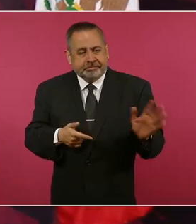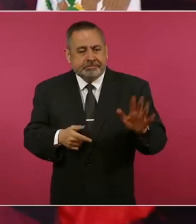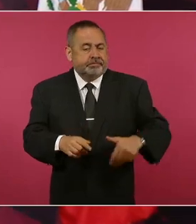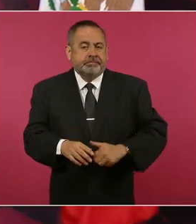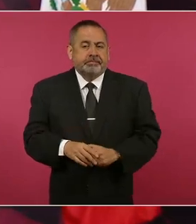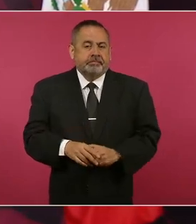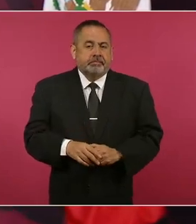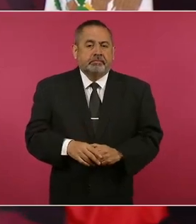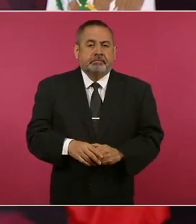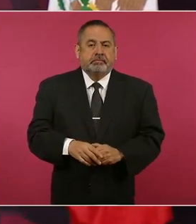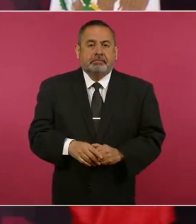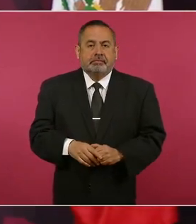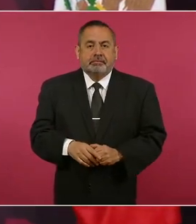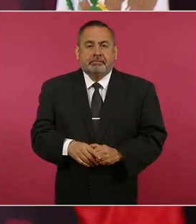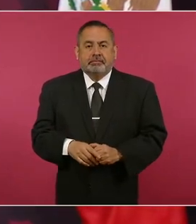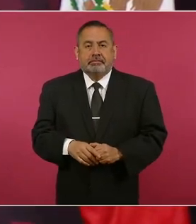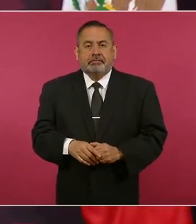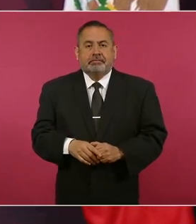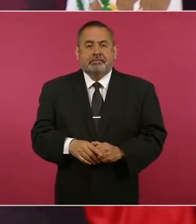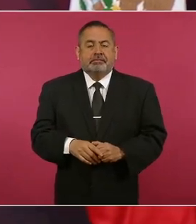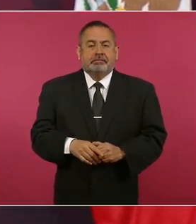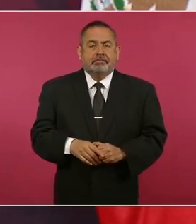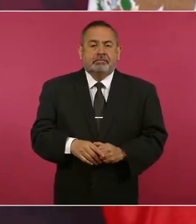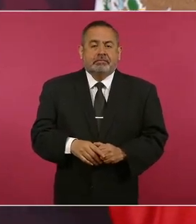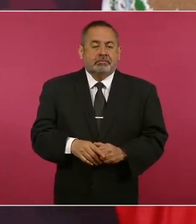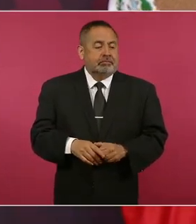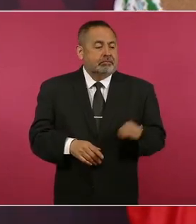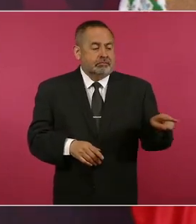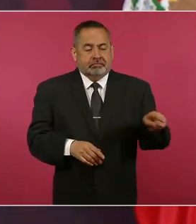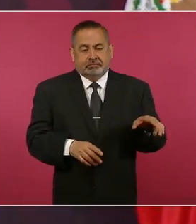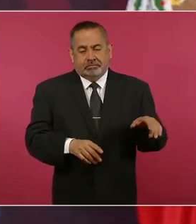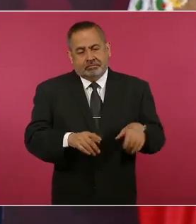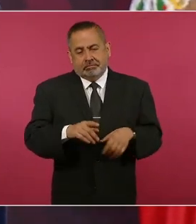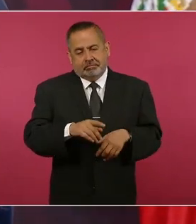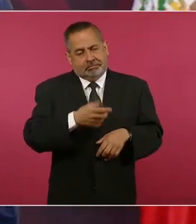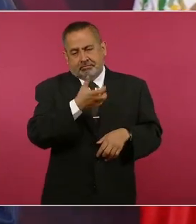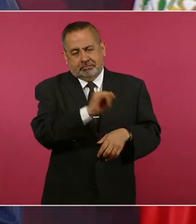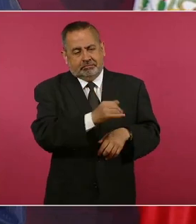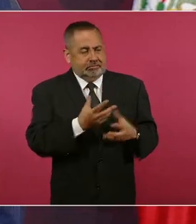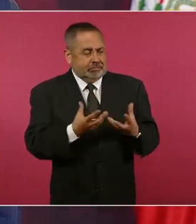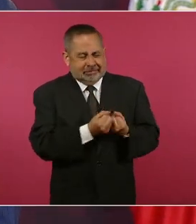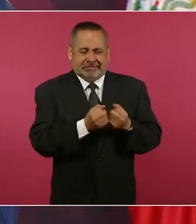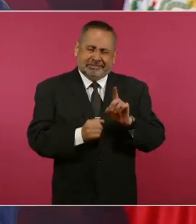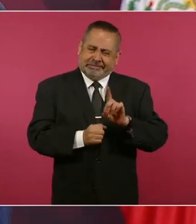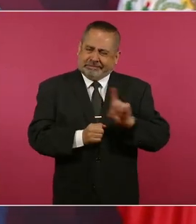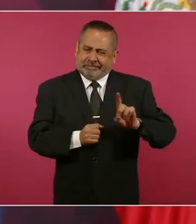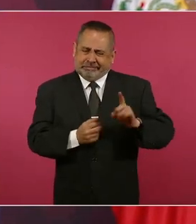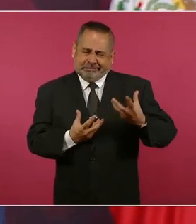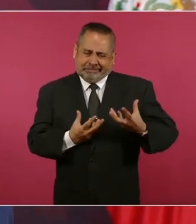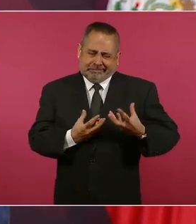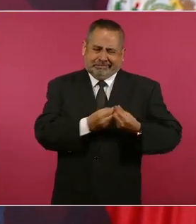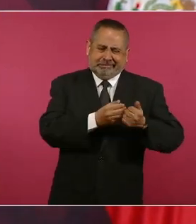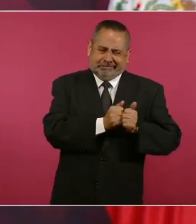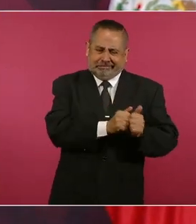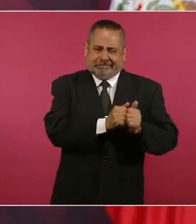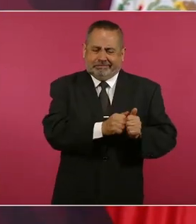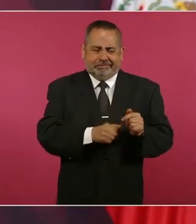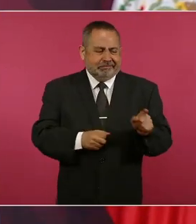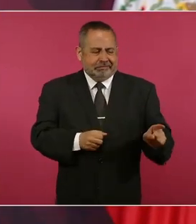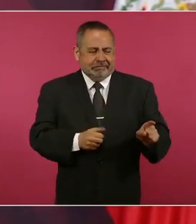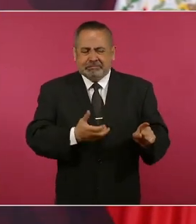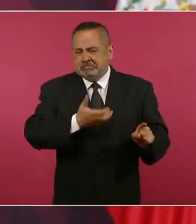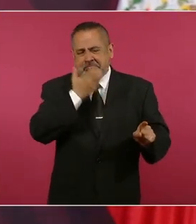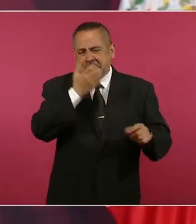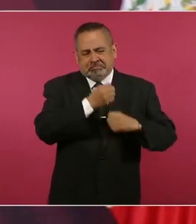el que se es de derecha, el que se es